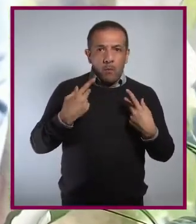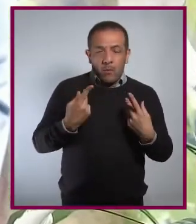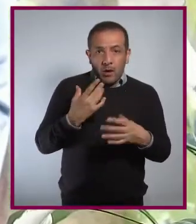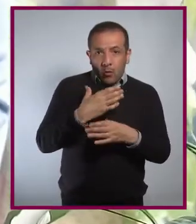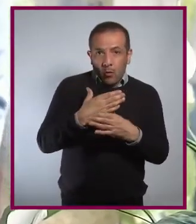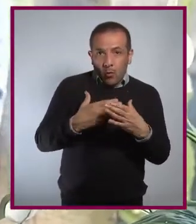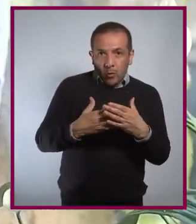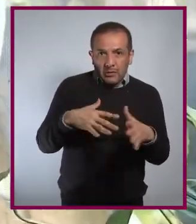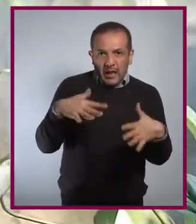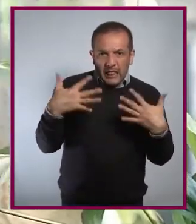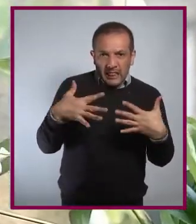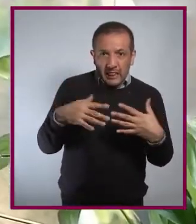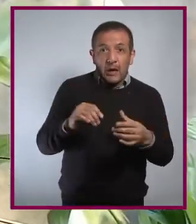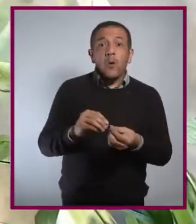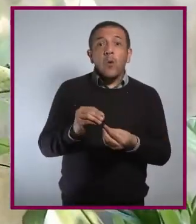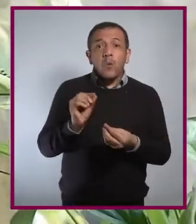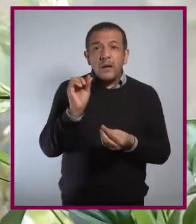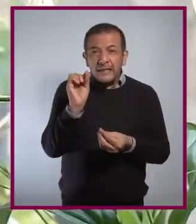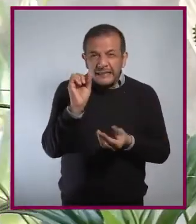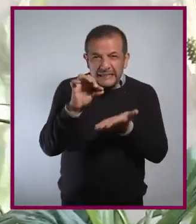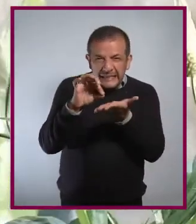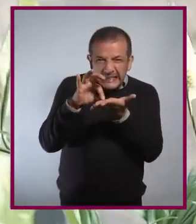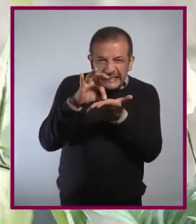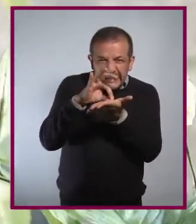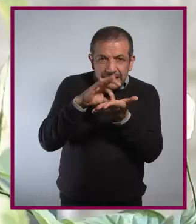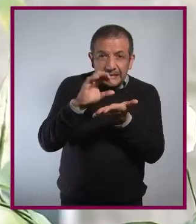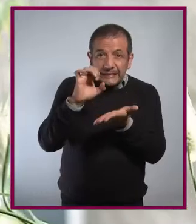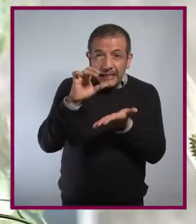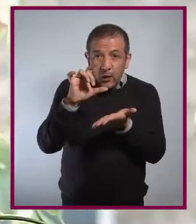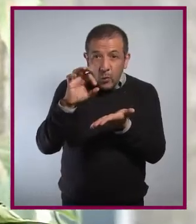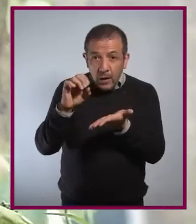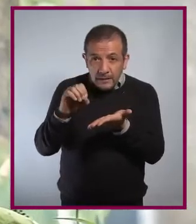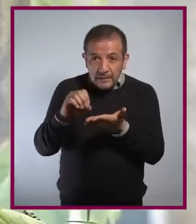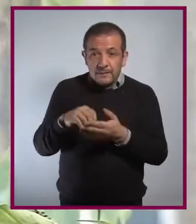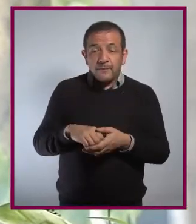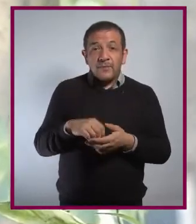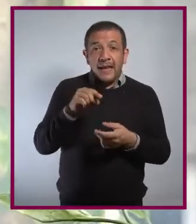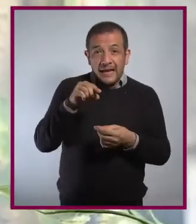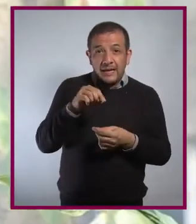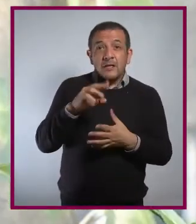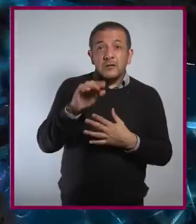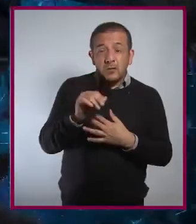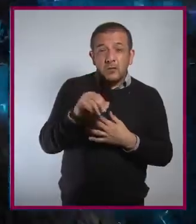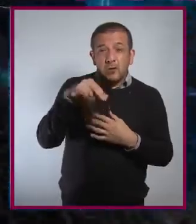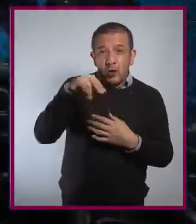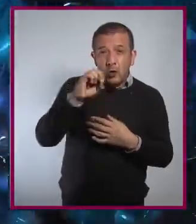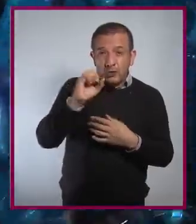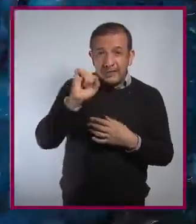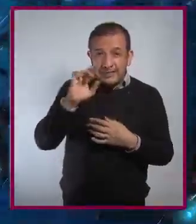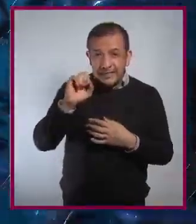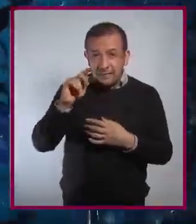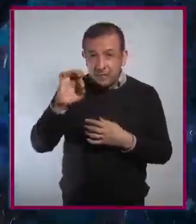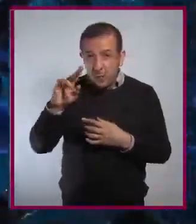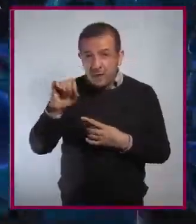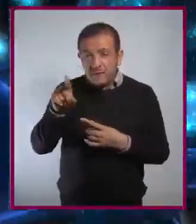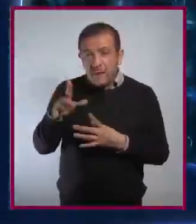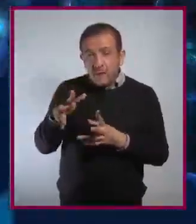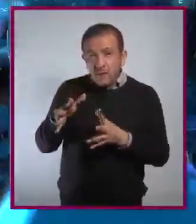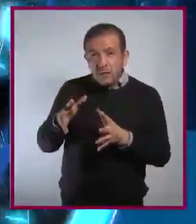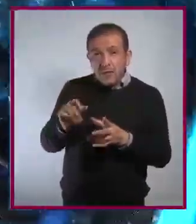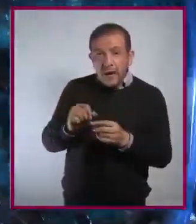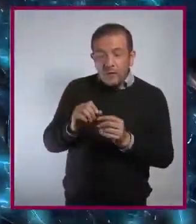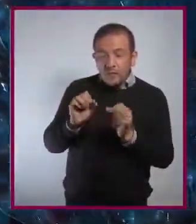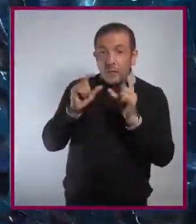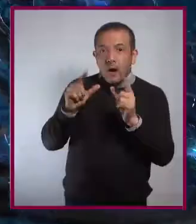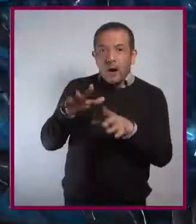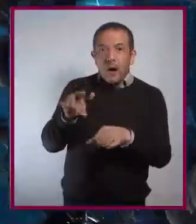células nerviosas especializadas situadas debajo de la piel, llamadas nociceptores, se activan y producen